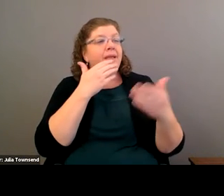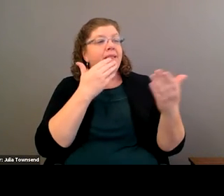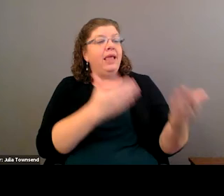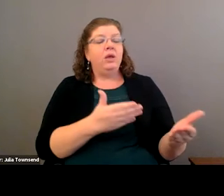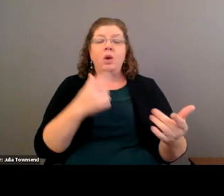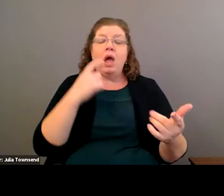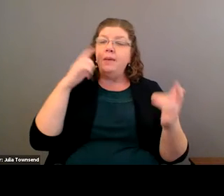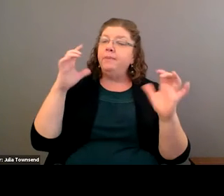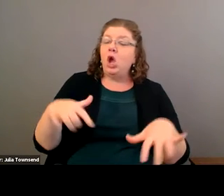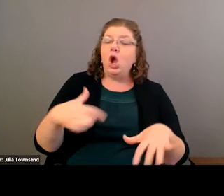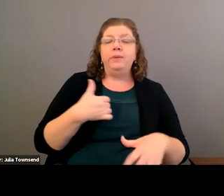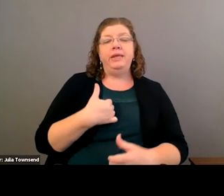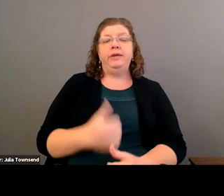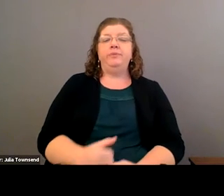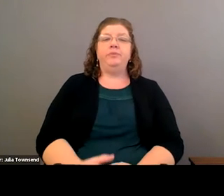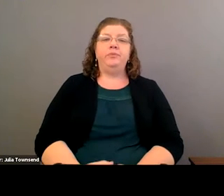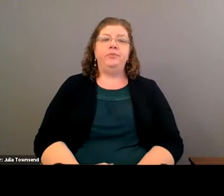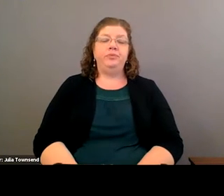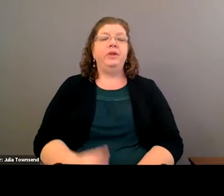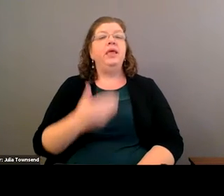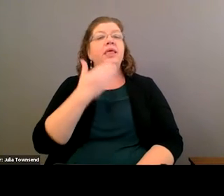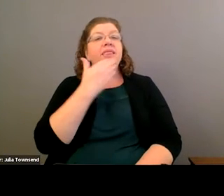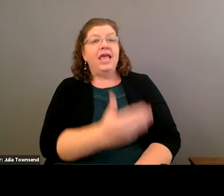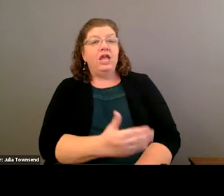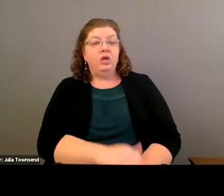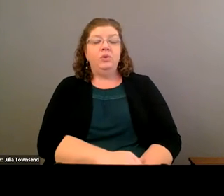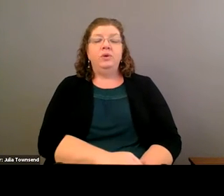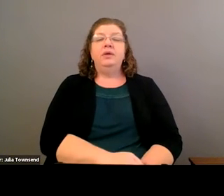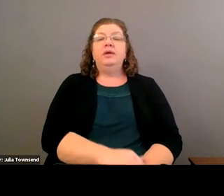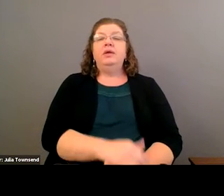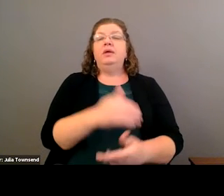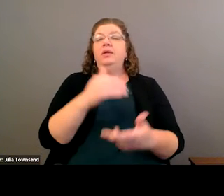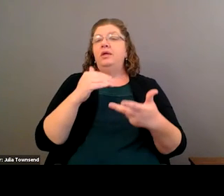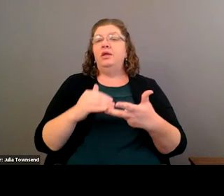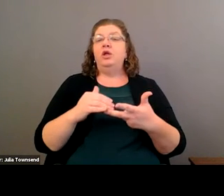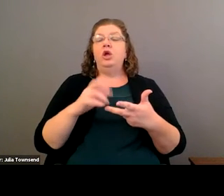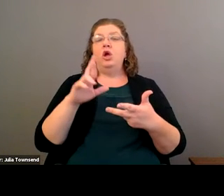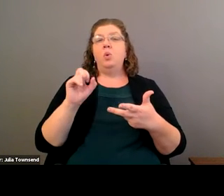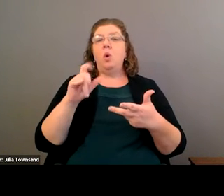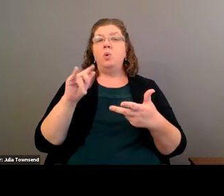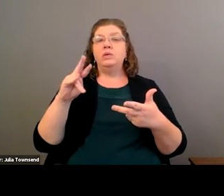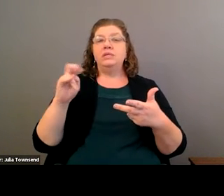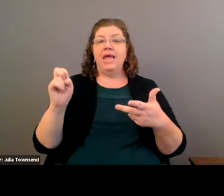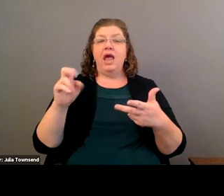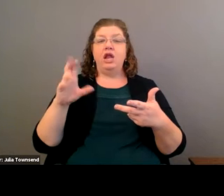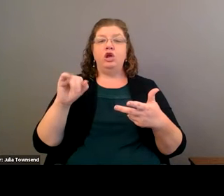esto. No lo puedo creer. Ahora tenemos a Roseanne Crawford.